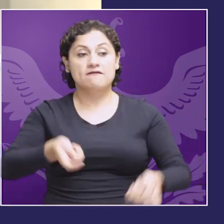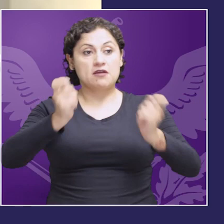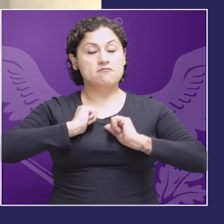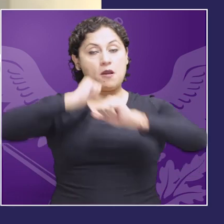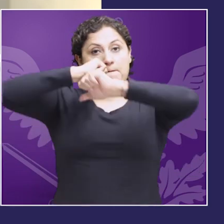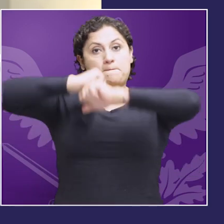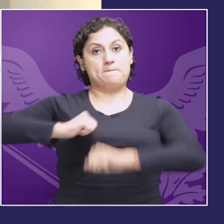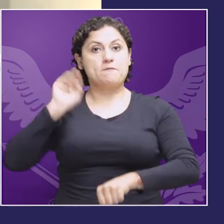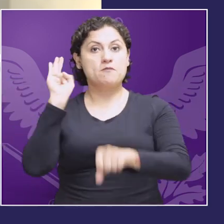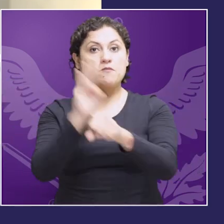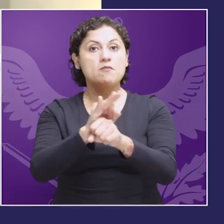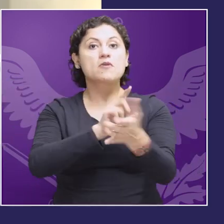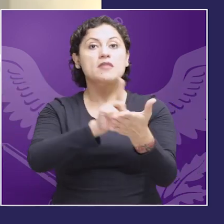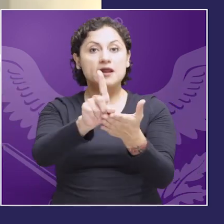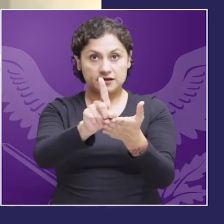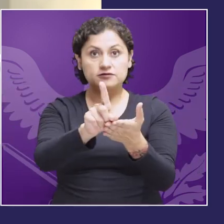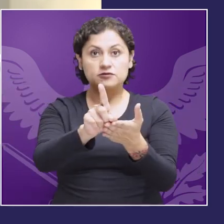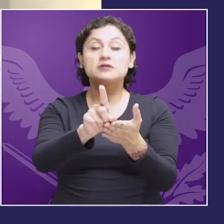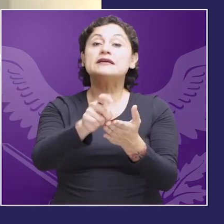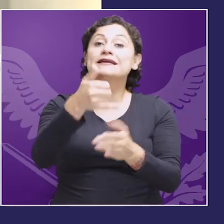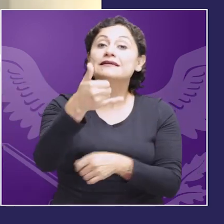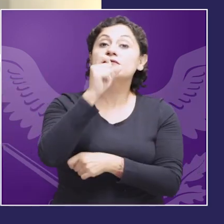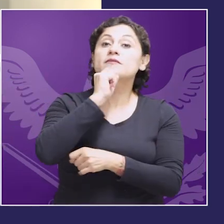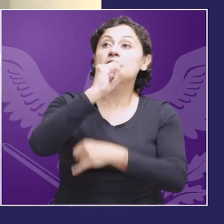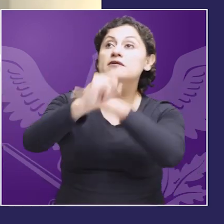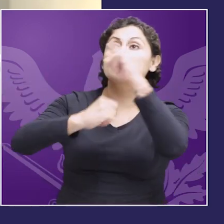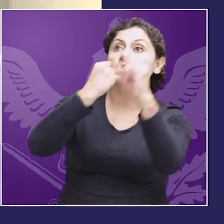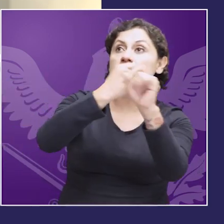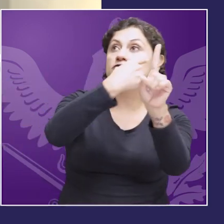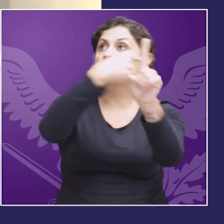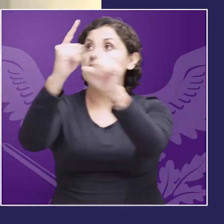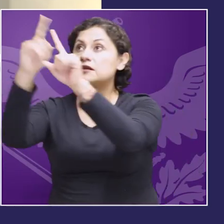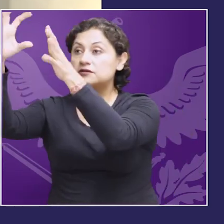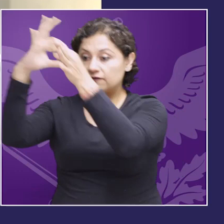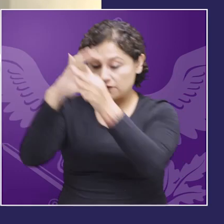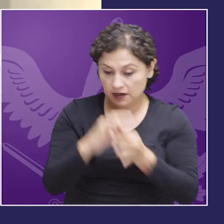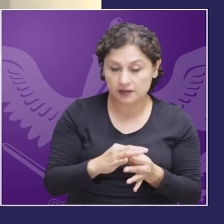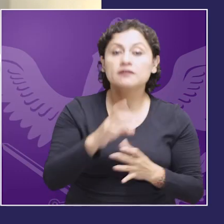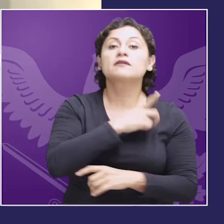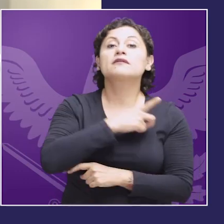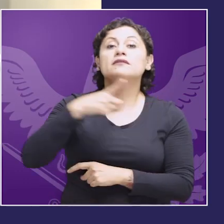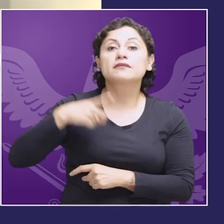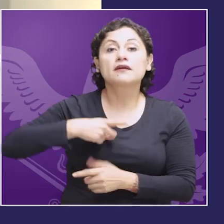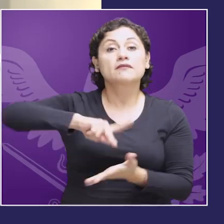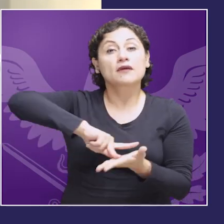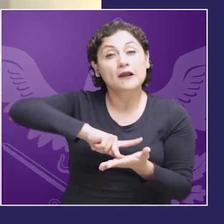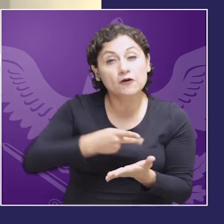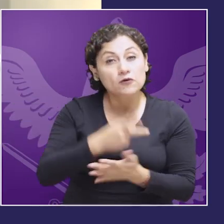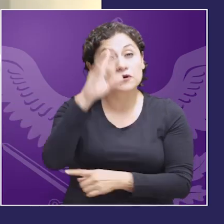que ser garantes de los derechos y tienen que apostar a eso y volver a recuperar los instrumentos internacionales que tenemos.